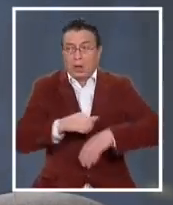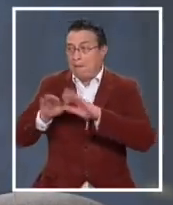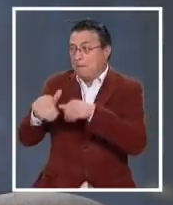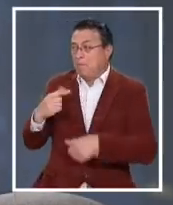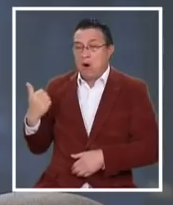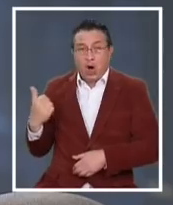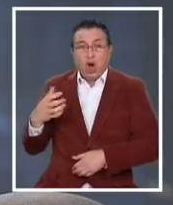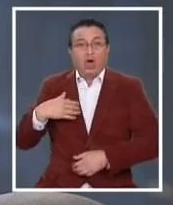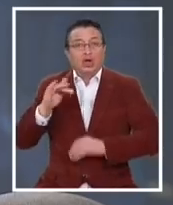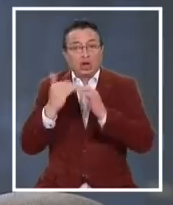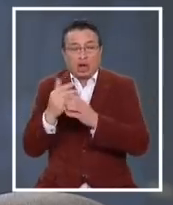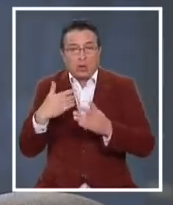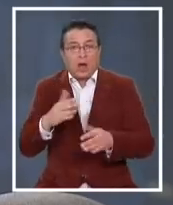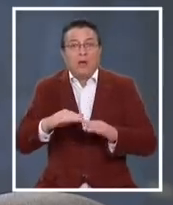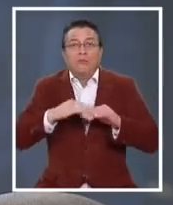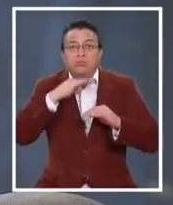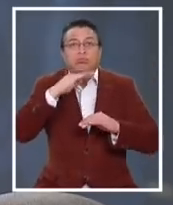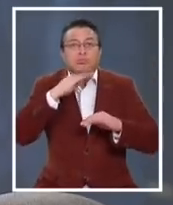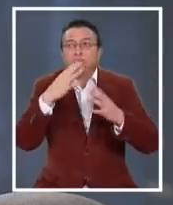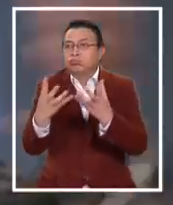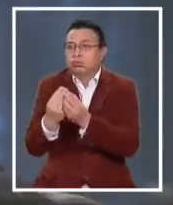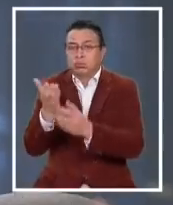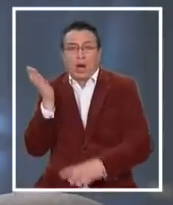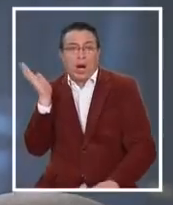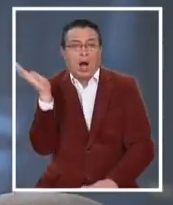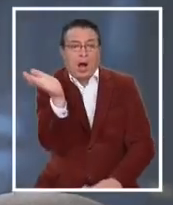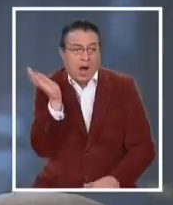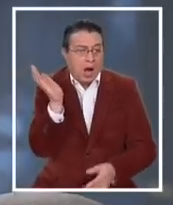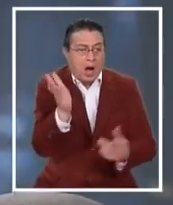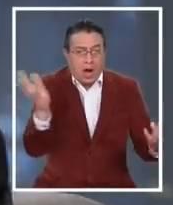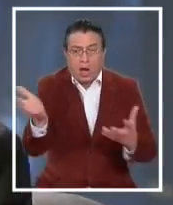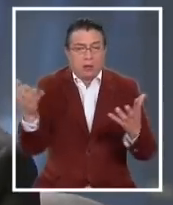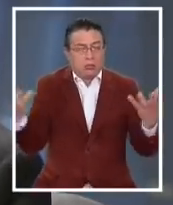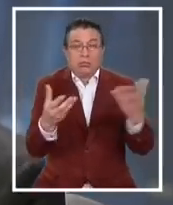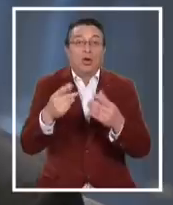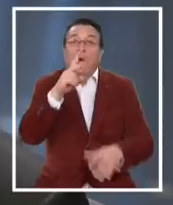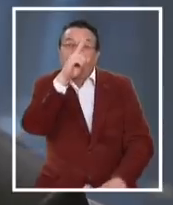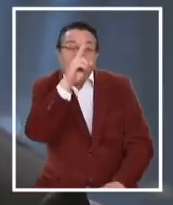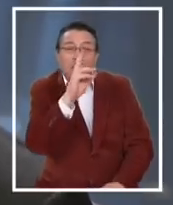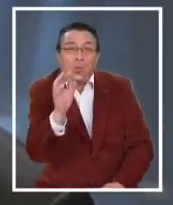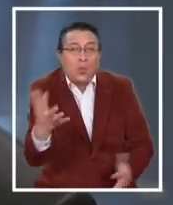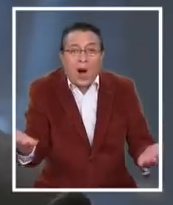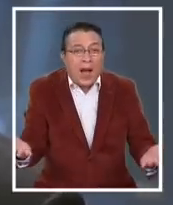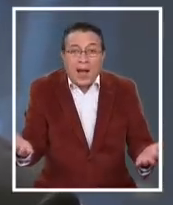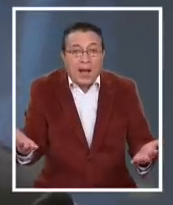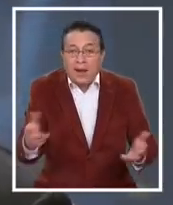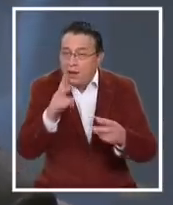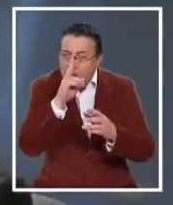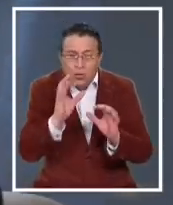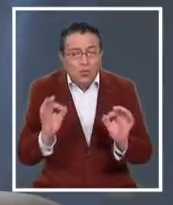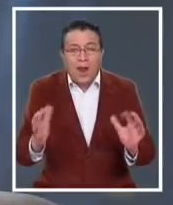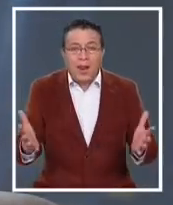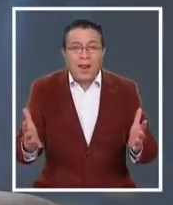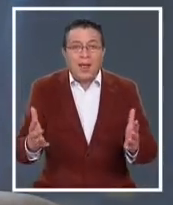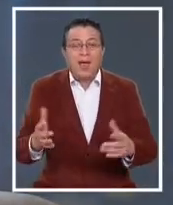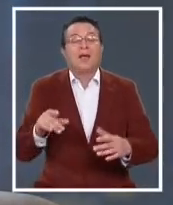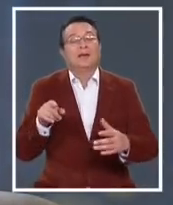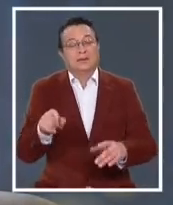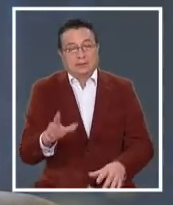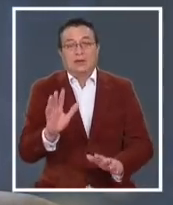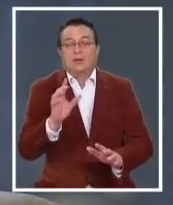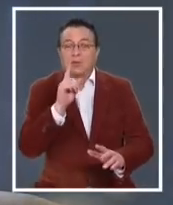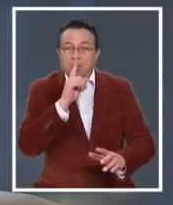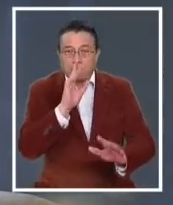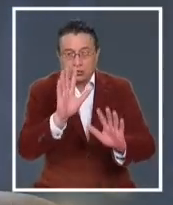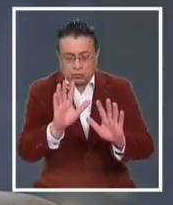garzón, y las mesas se llenan y se llenan y se llenan y se van 10 y entran 10. Es insostenible en ese sentido. Ahora, perdón, último y cortito. Sí, por